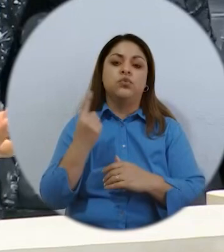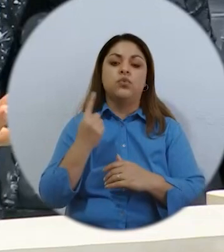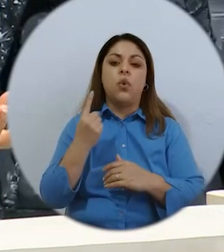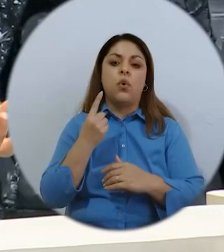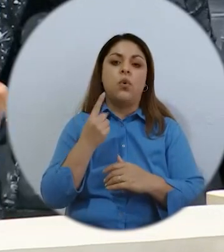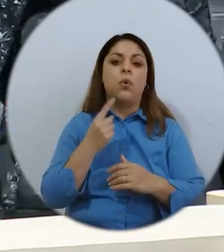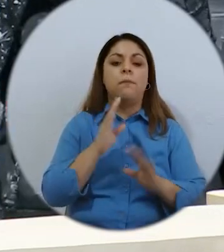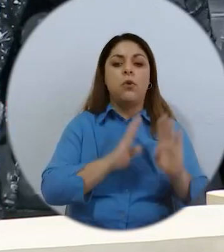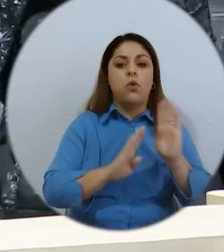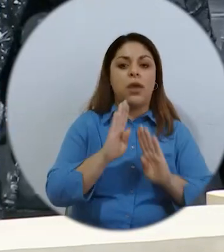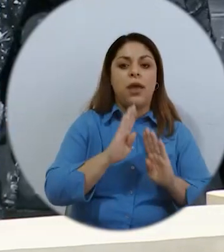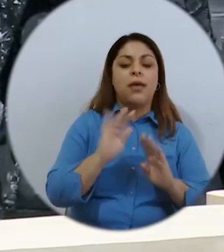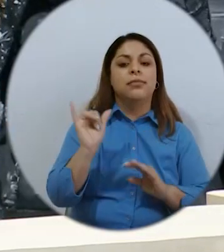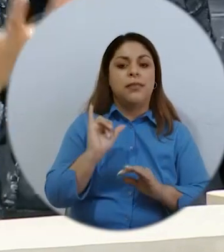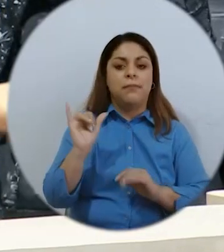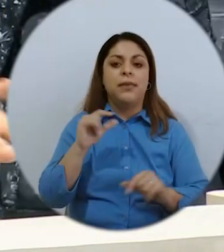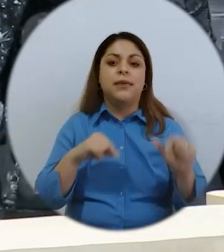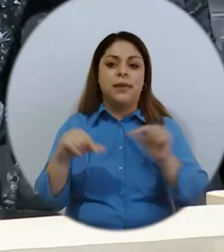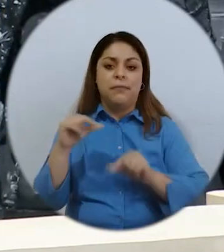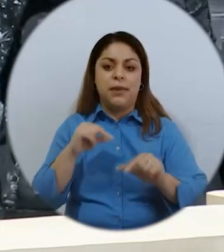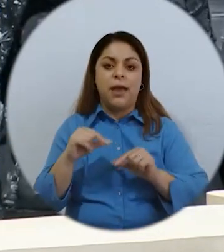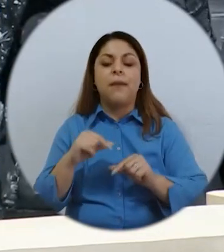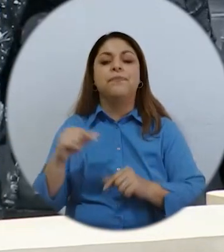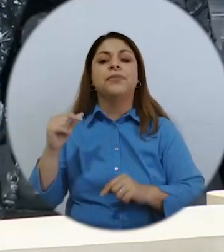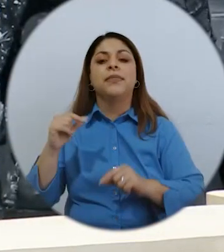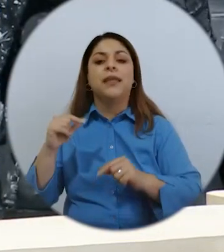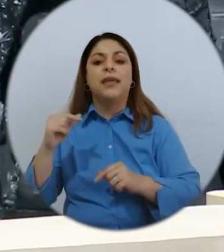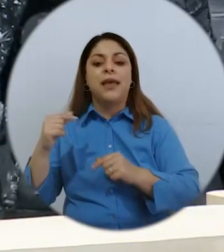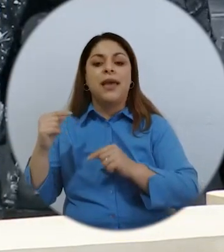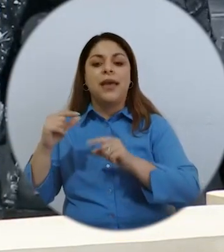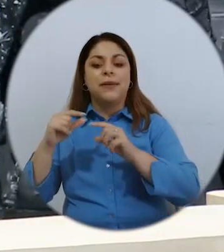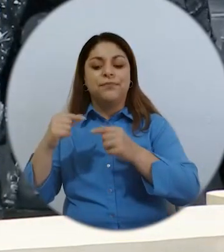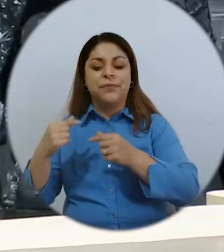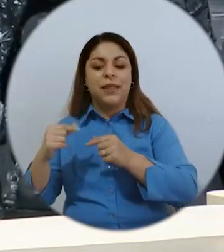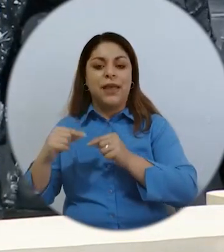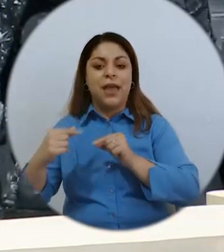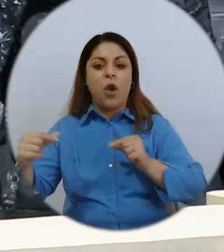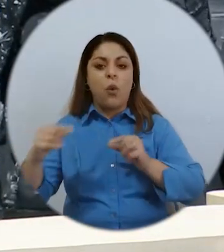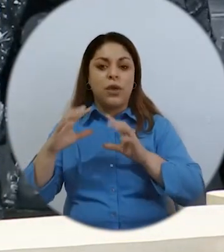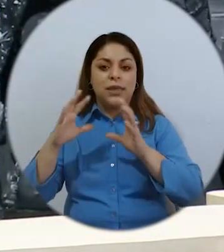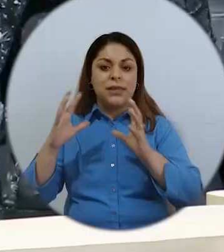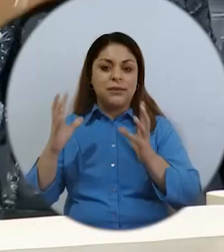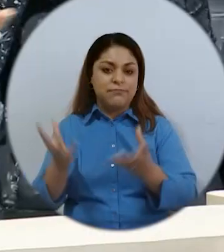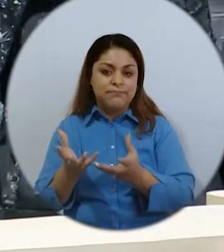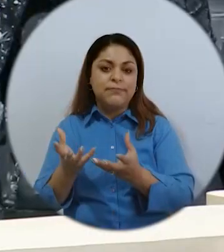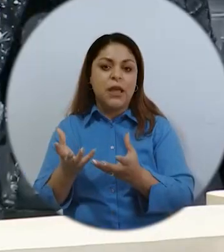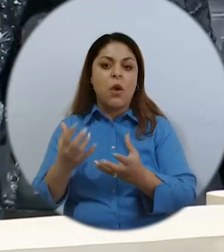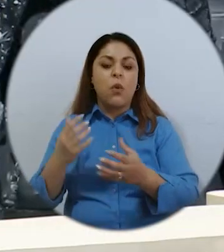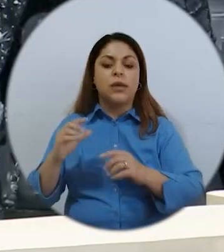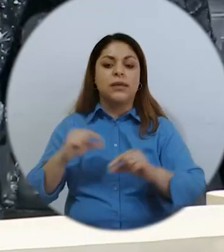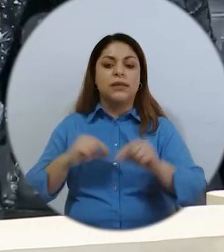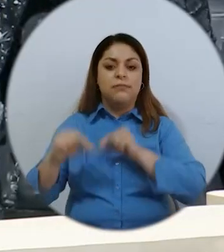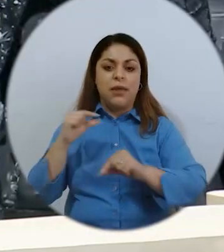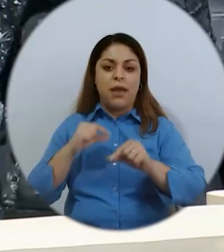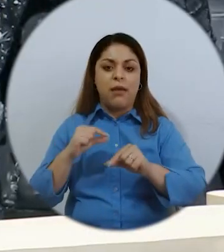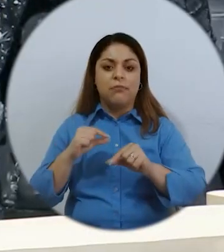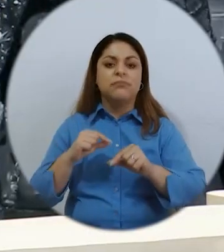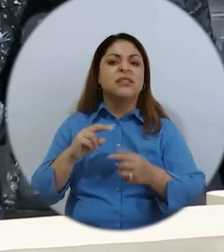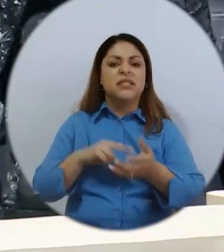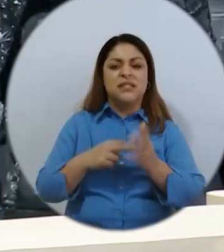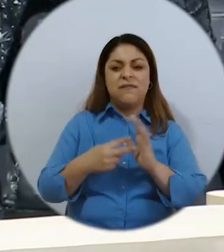la biológica, sino también la química, la geoquímica, y entender que el mar es una complejidad de relaciones.